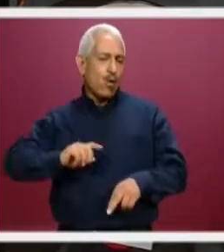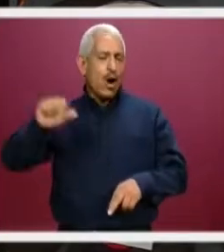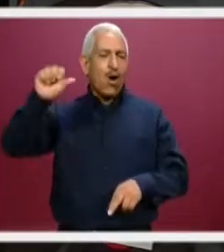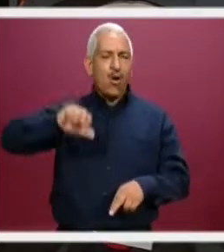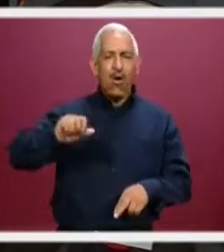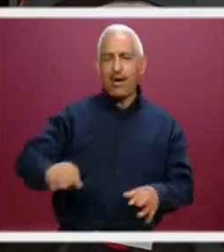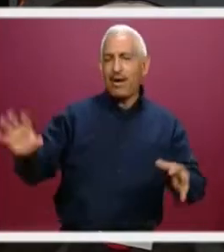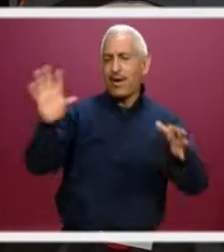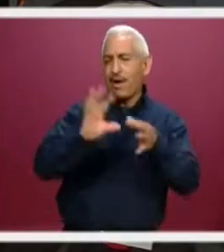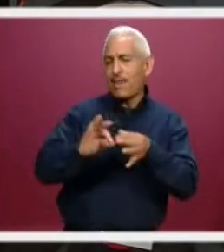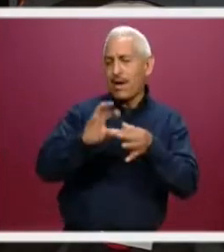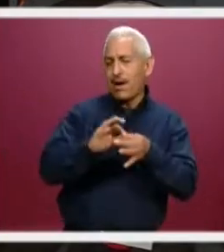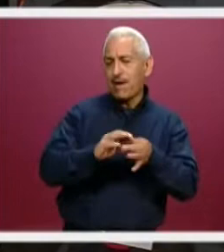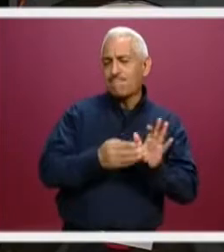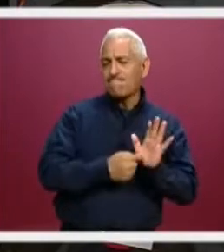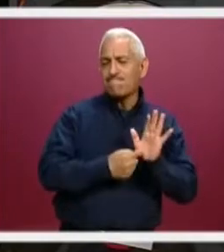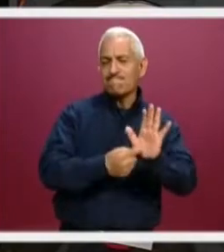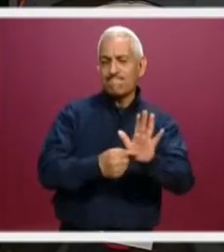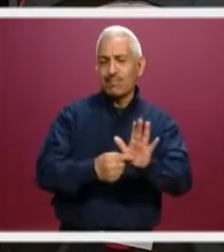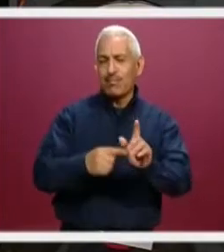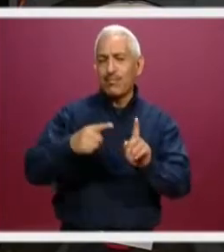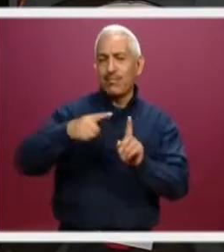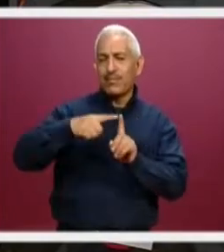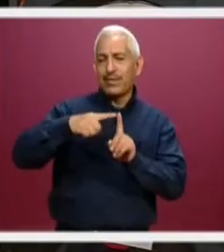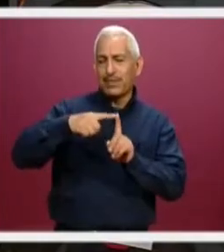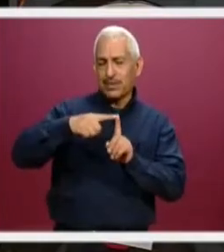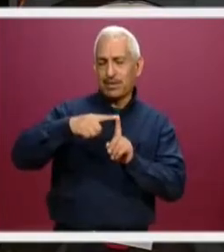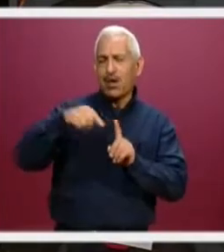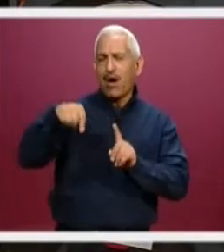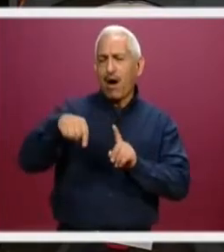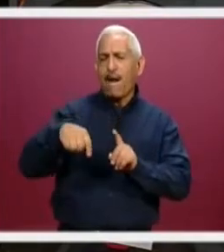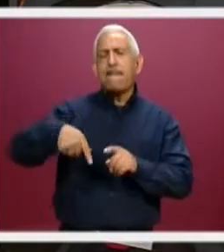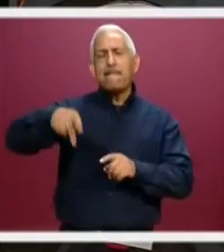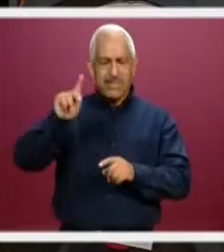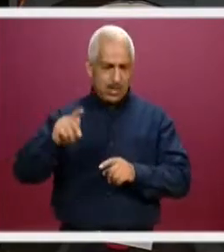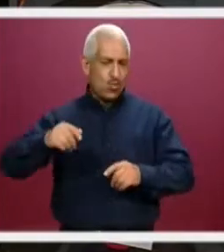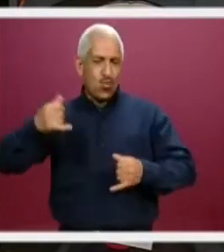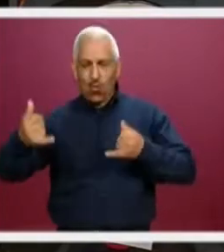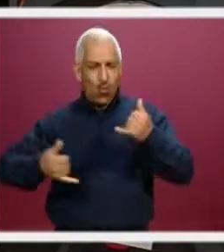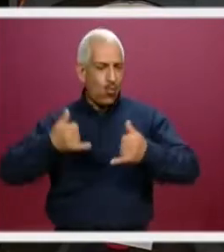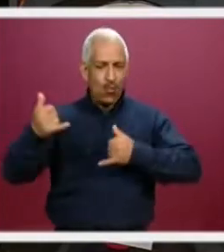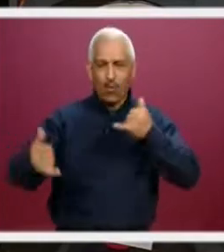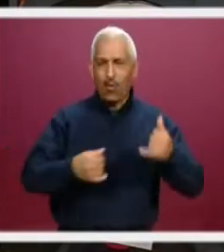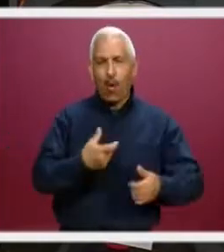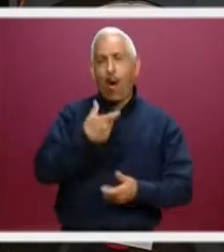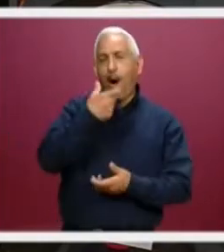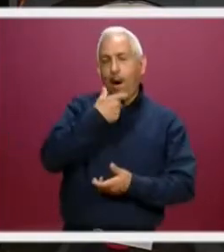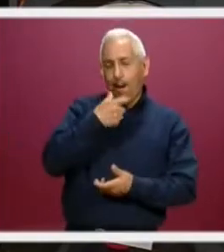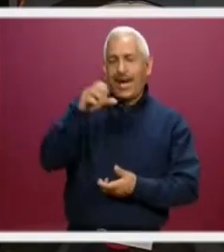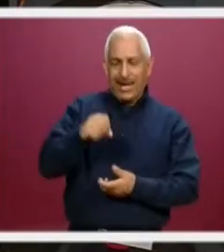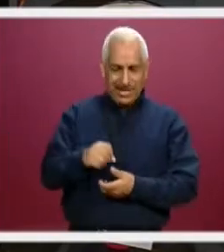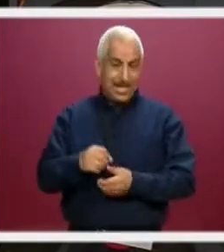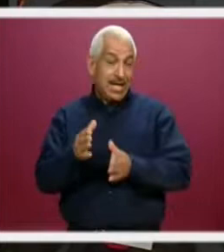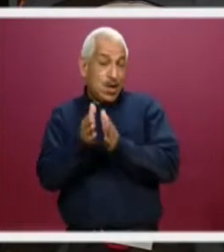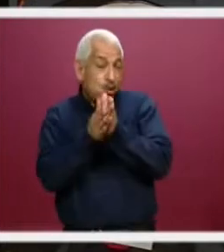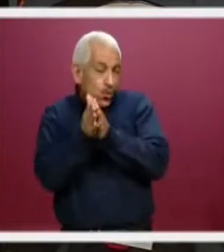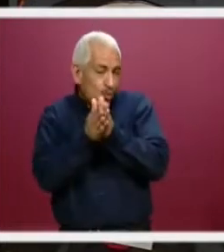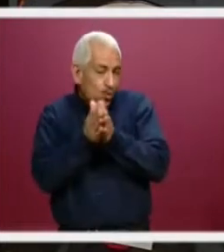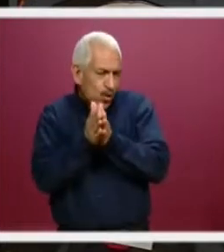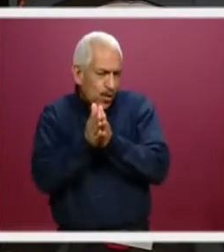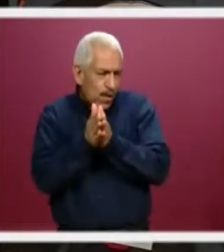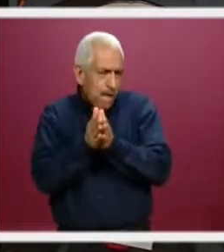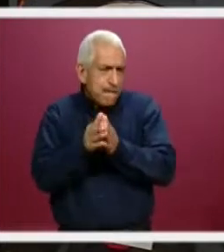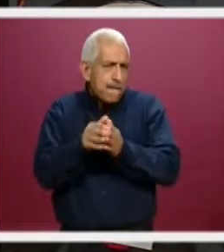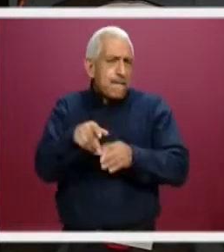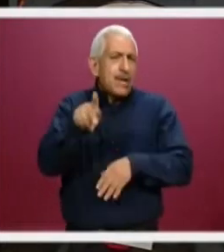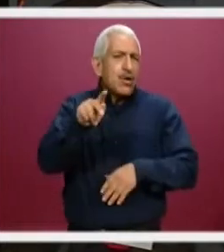que son las divisiones pero lo haremos jugando con galletas y chispas de chocolate sabes cuáles son las partes